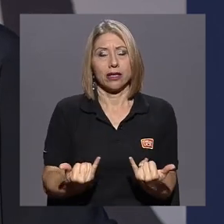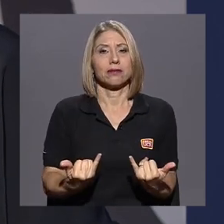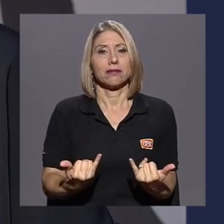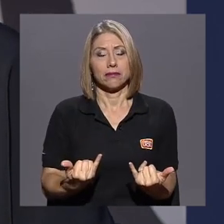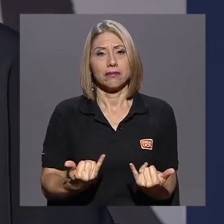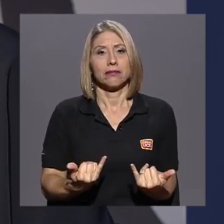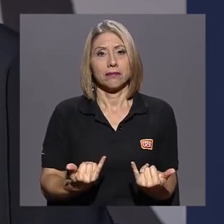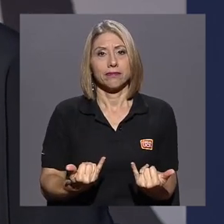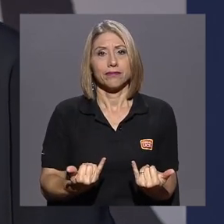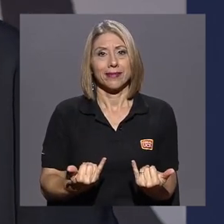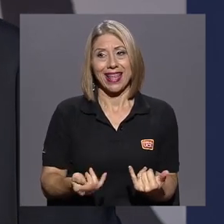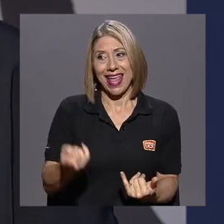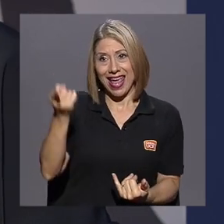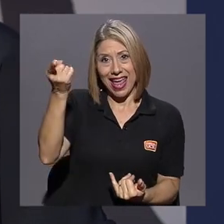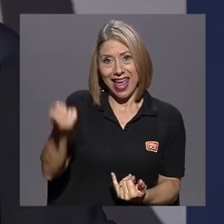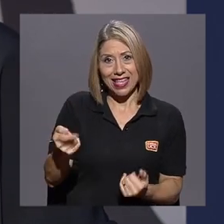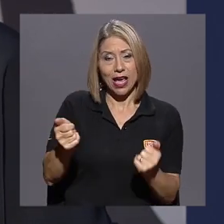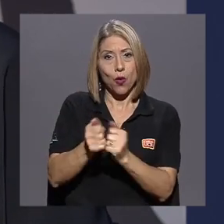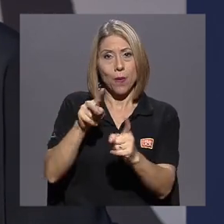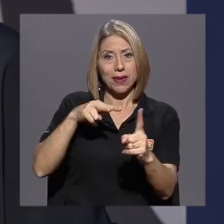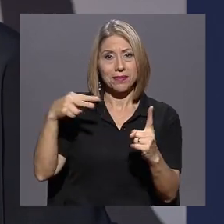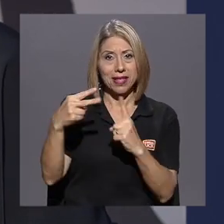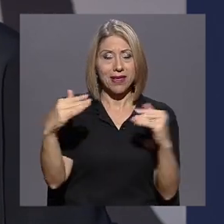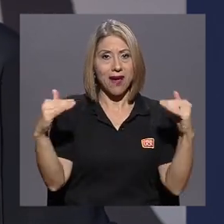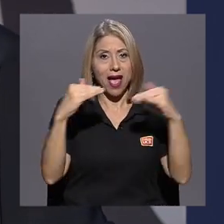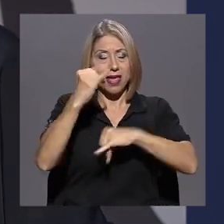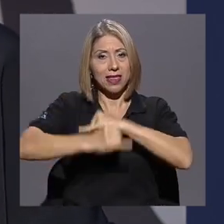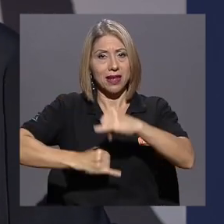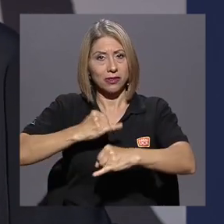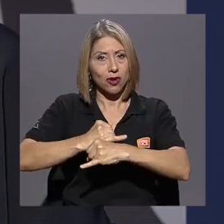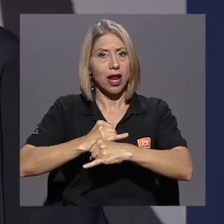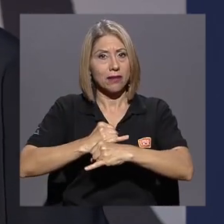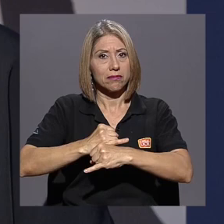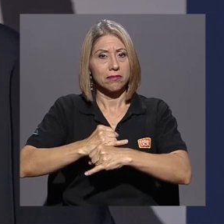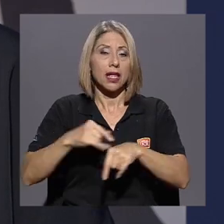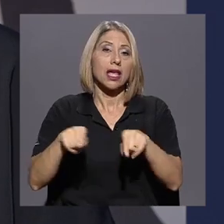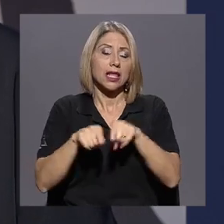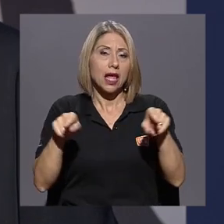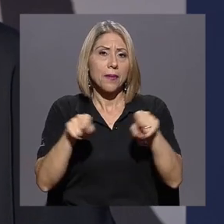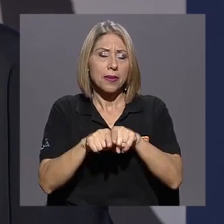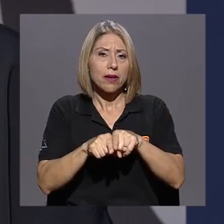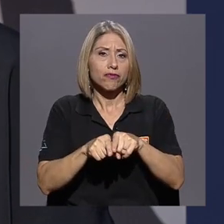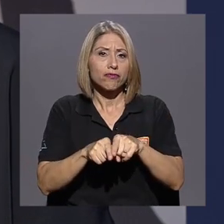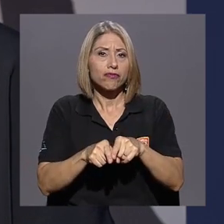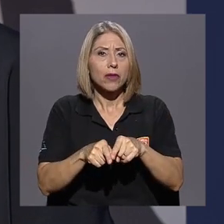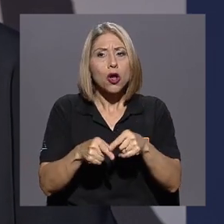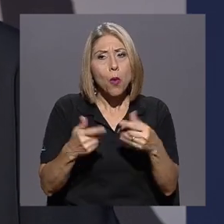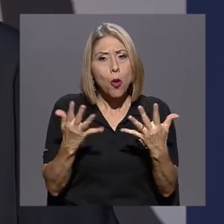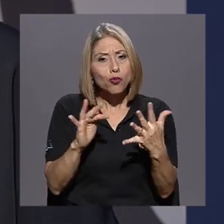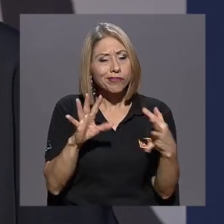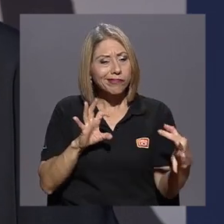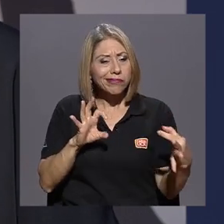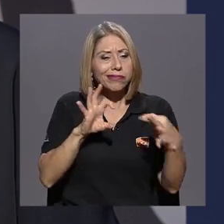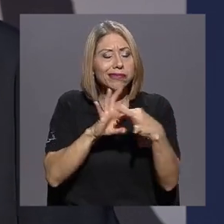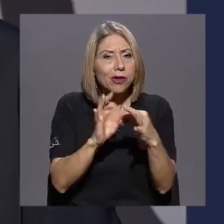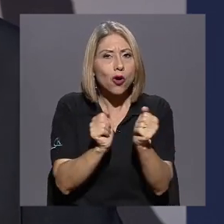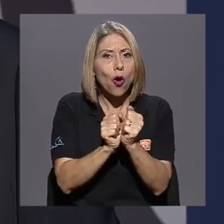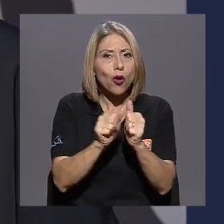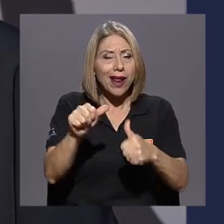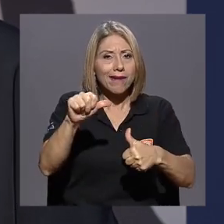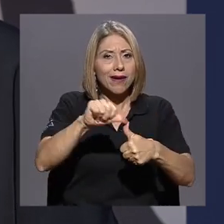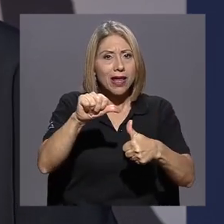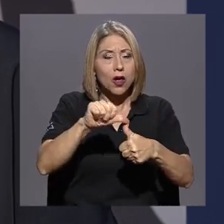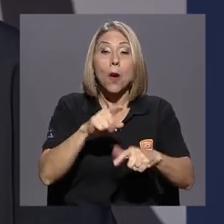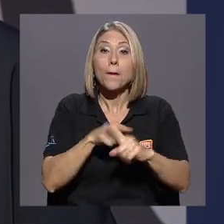¿verdad? Ya desde una perspectiva internacional, ¿verdad?, y aportando un poco a la reflexión de la región.